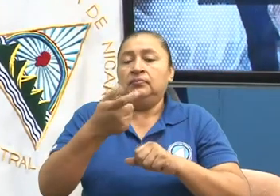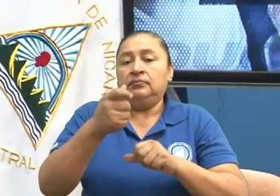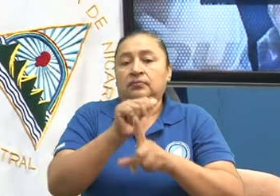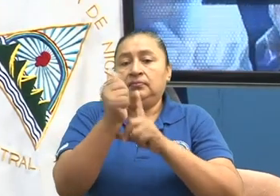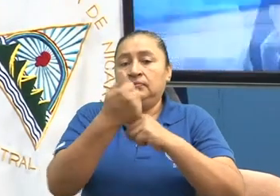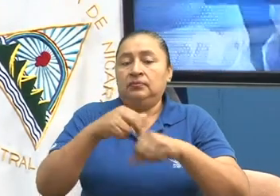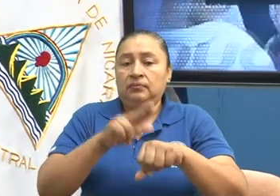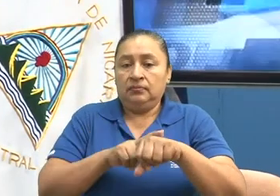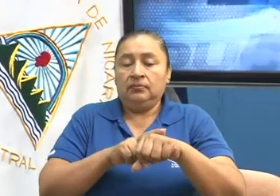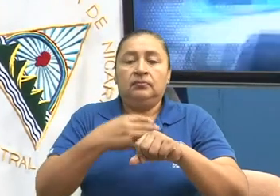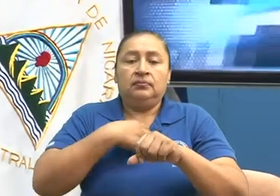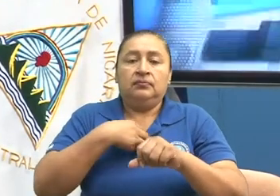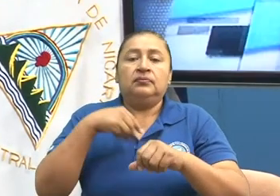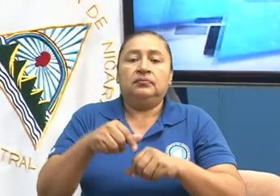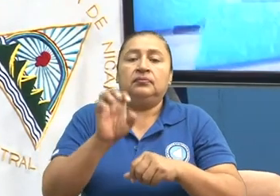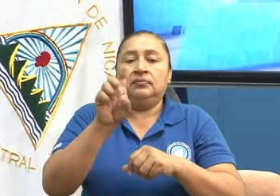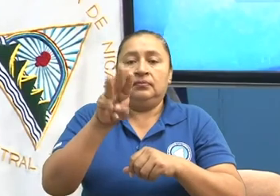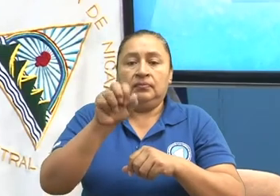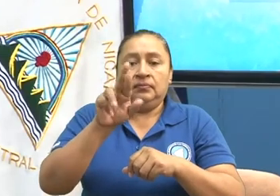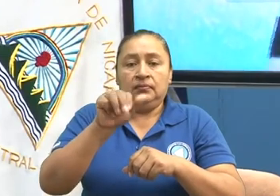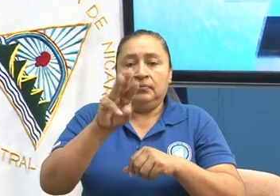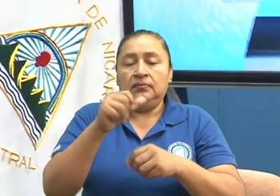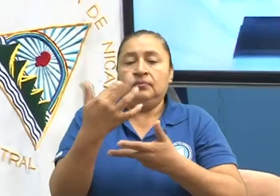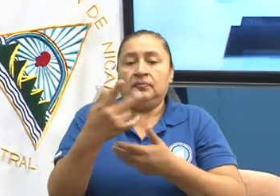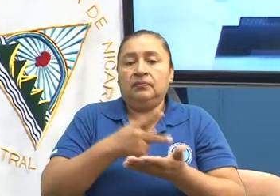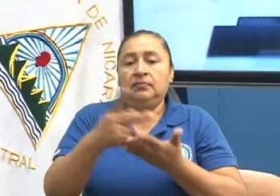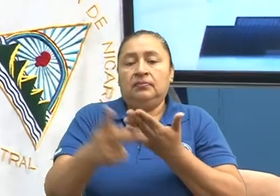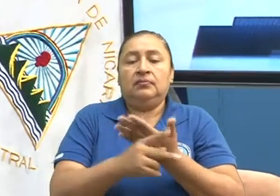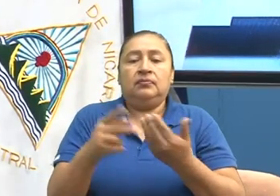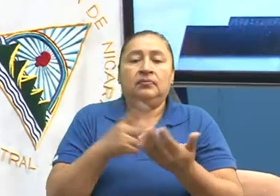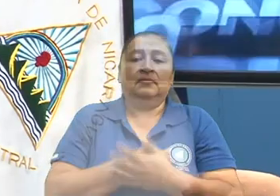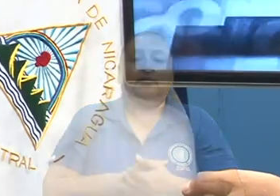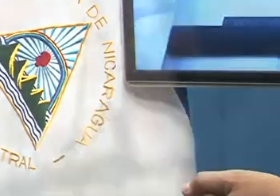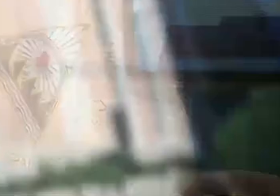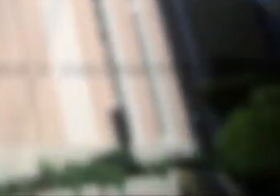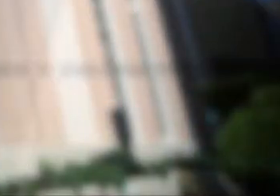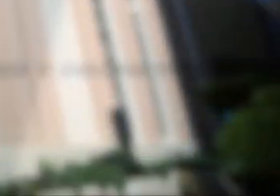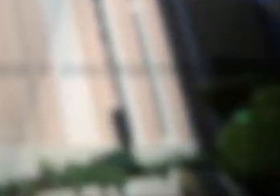parlamentario. El canal de la Asamblea Nacional. Estuvo con ustedes, Selmer Marz, y les esperamos en una nueva edición.